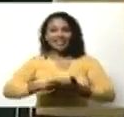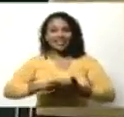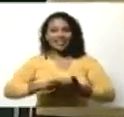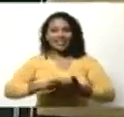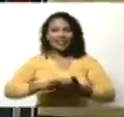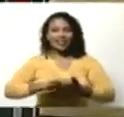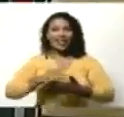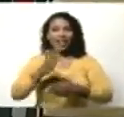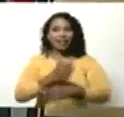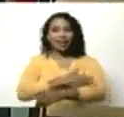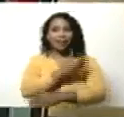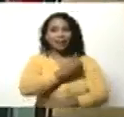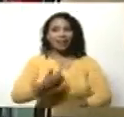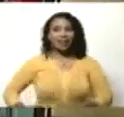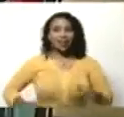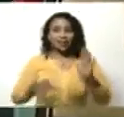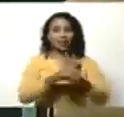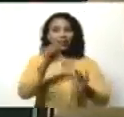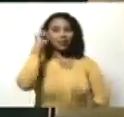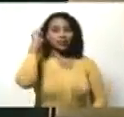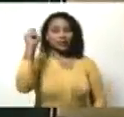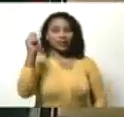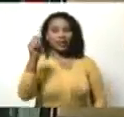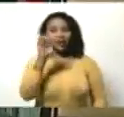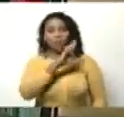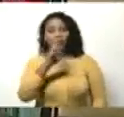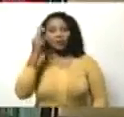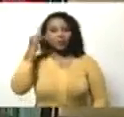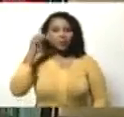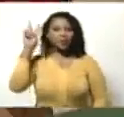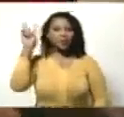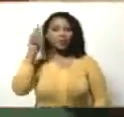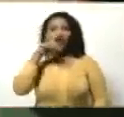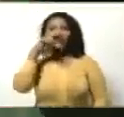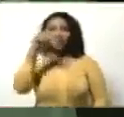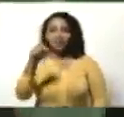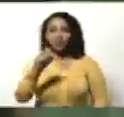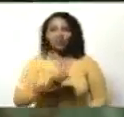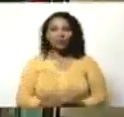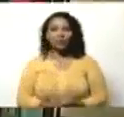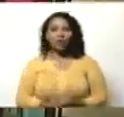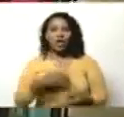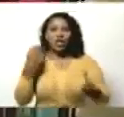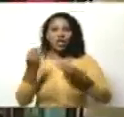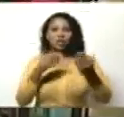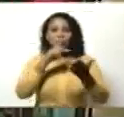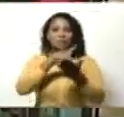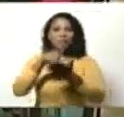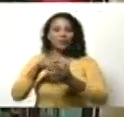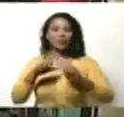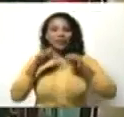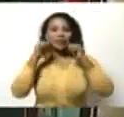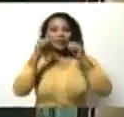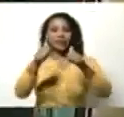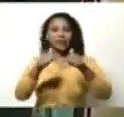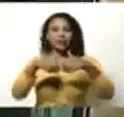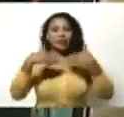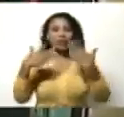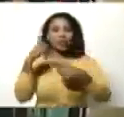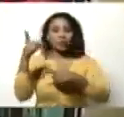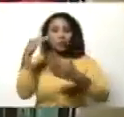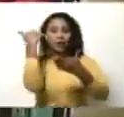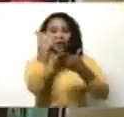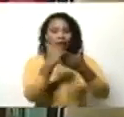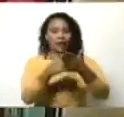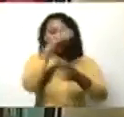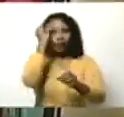el presidente constitucional de la República Bolivariana de Venezuela, Nicolás Maduro Moros, como parte del inicio de su agenda